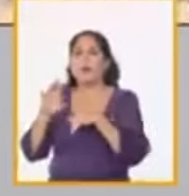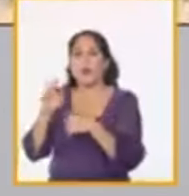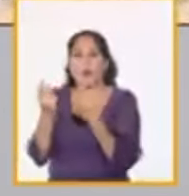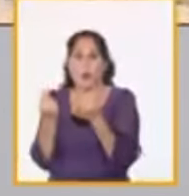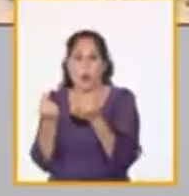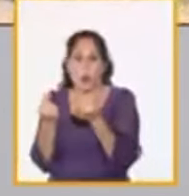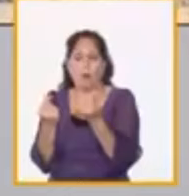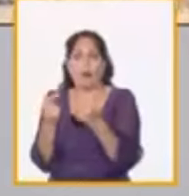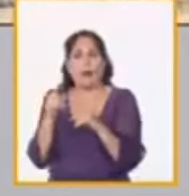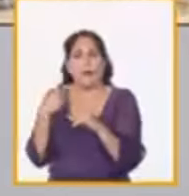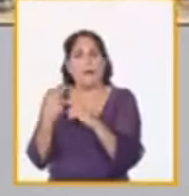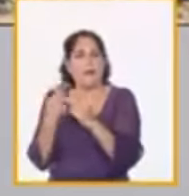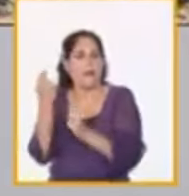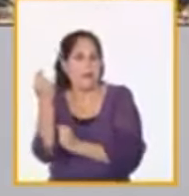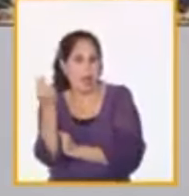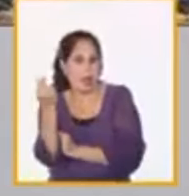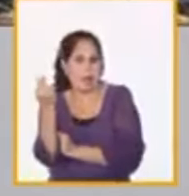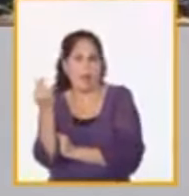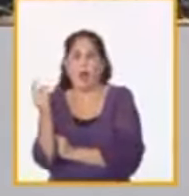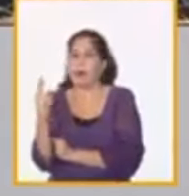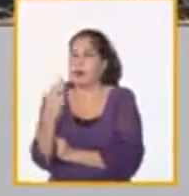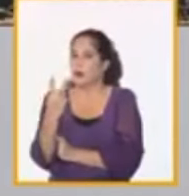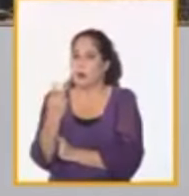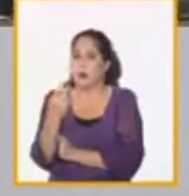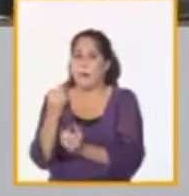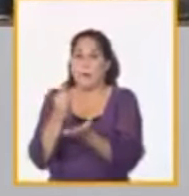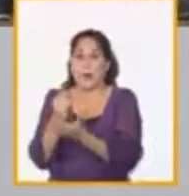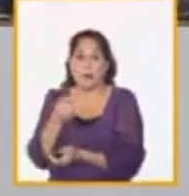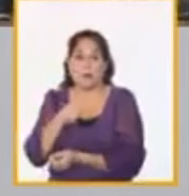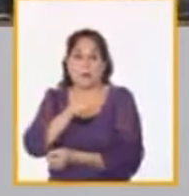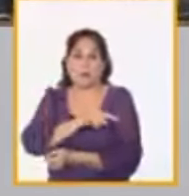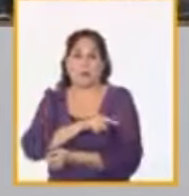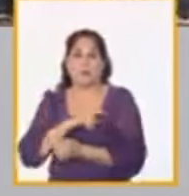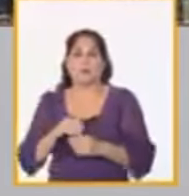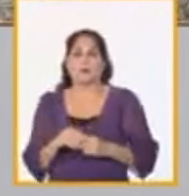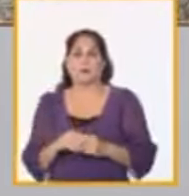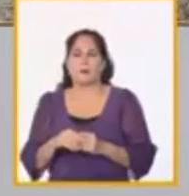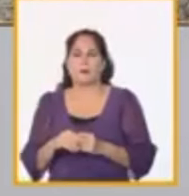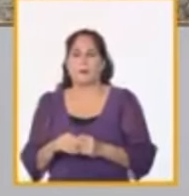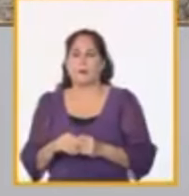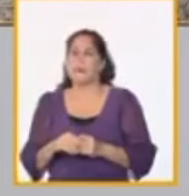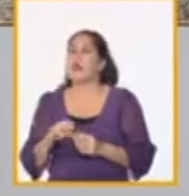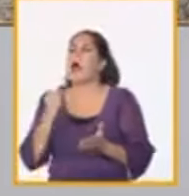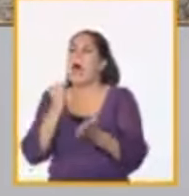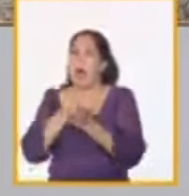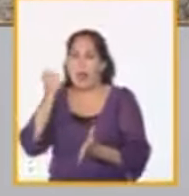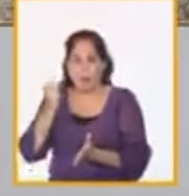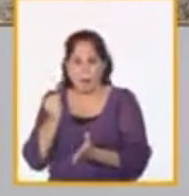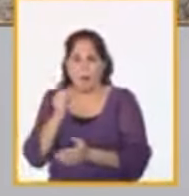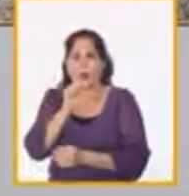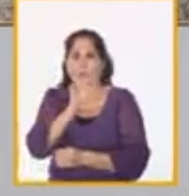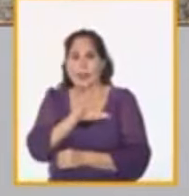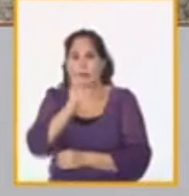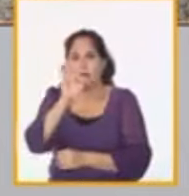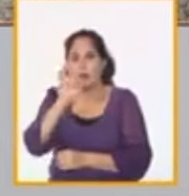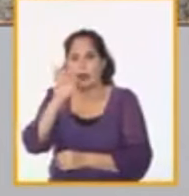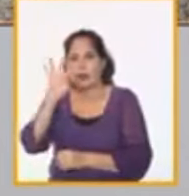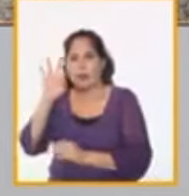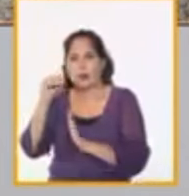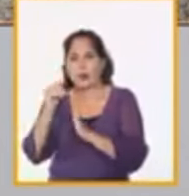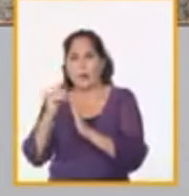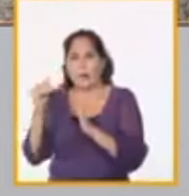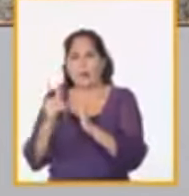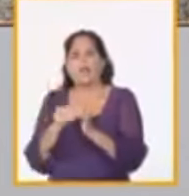con el Ministerio de Finanzas, y el miércoles pasado se aprobaron los 578 millones